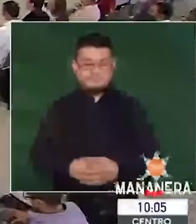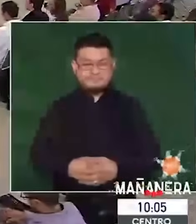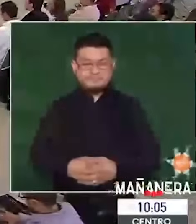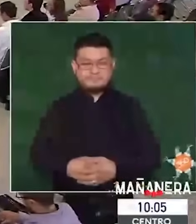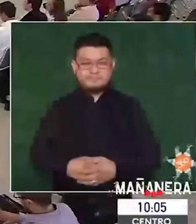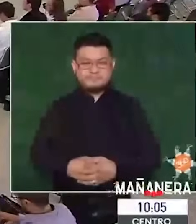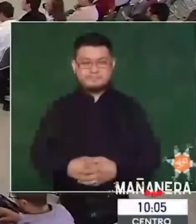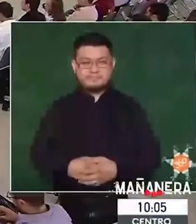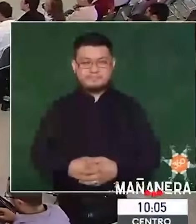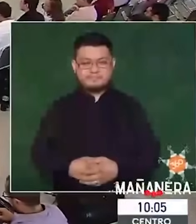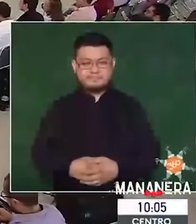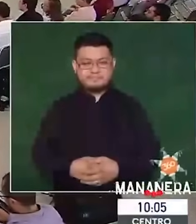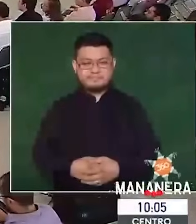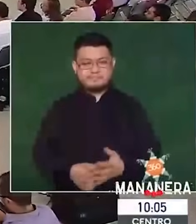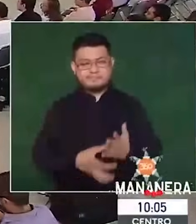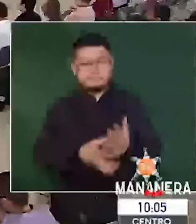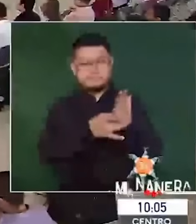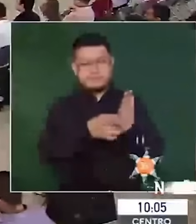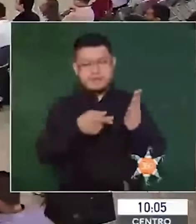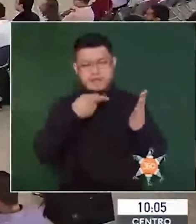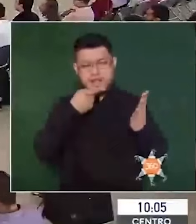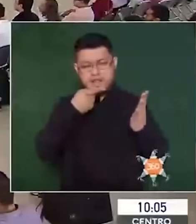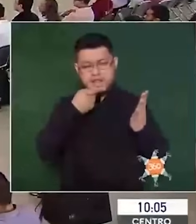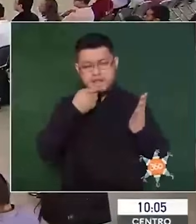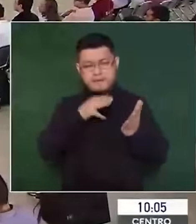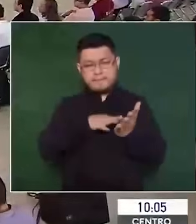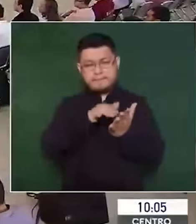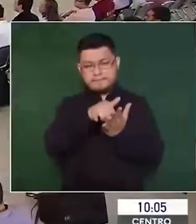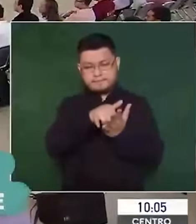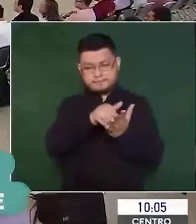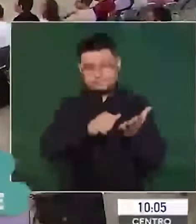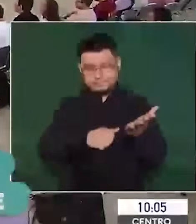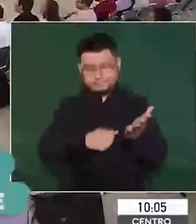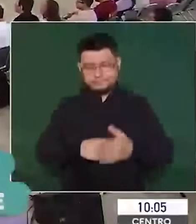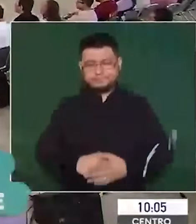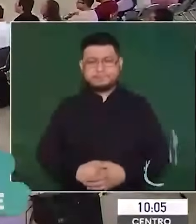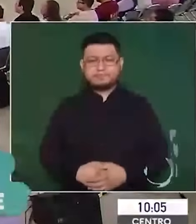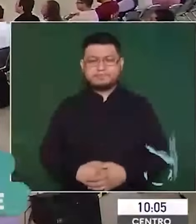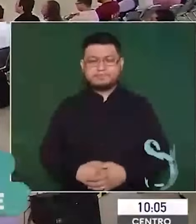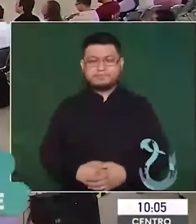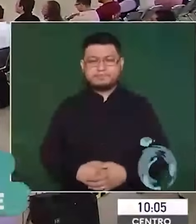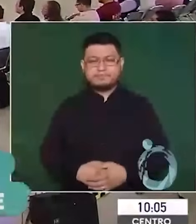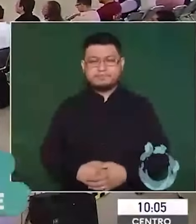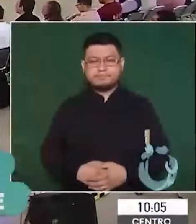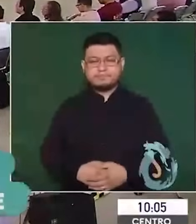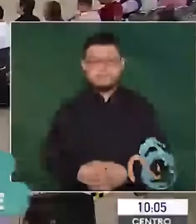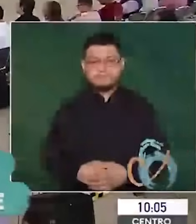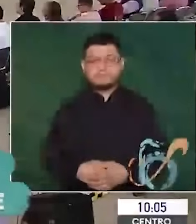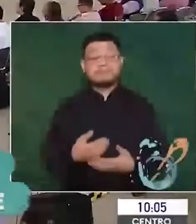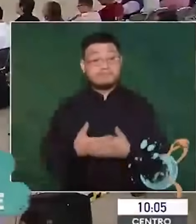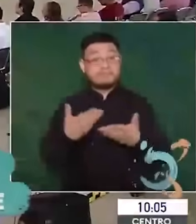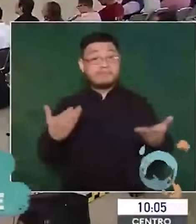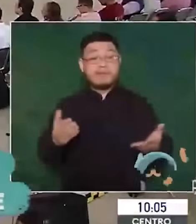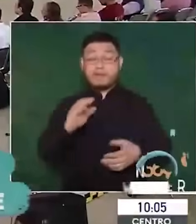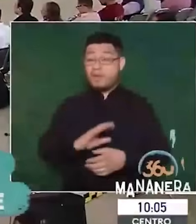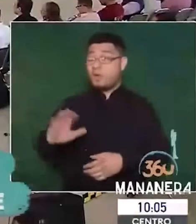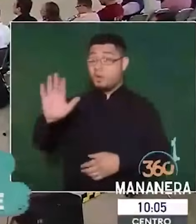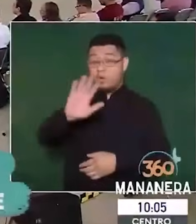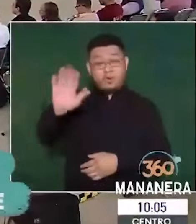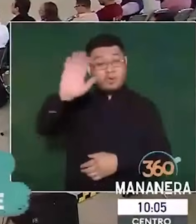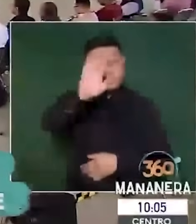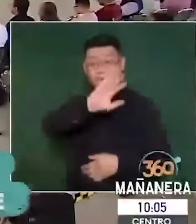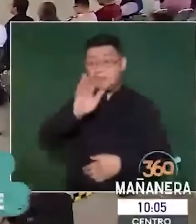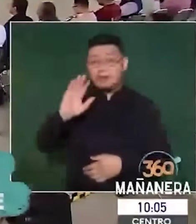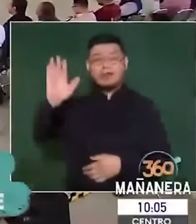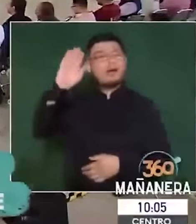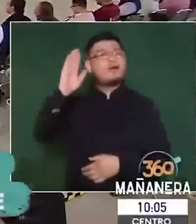Bishabeles, Kimakeshete, Kimakogolal. ¿Cómo va su camino? Nos da mucho gusto recibirlos. Y